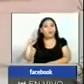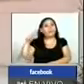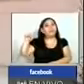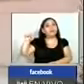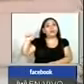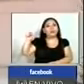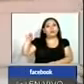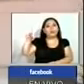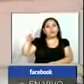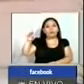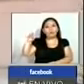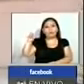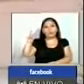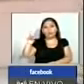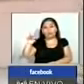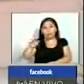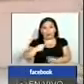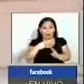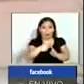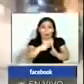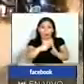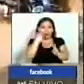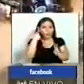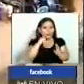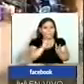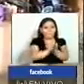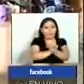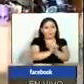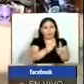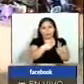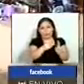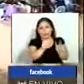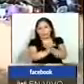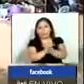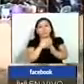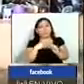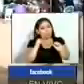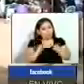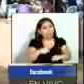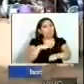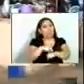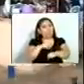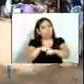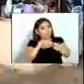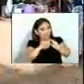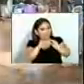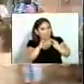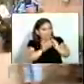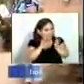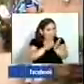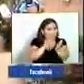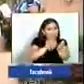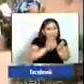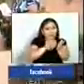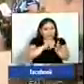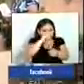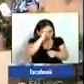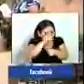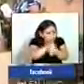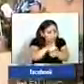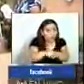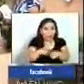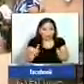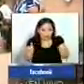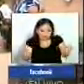Una pareja de esposos Que aprovechó la cuarentena Para cultivar En escasos Tres